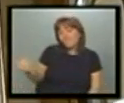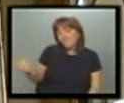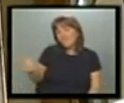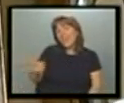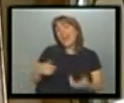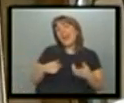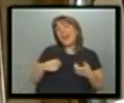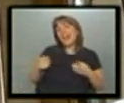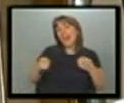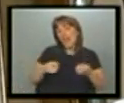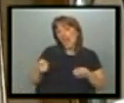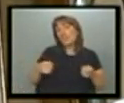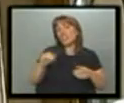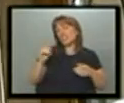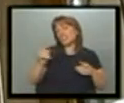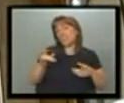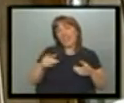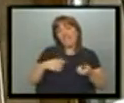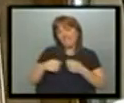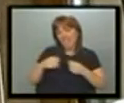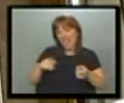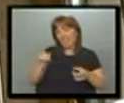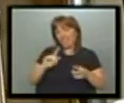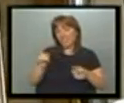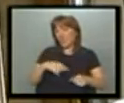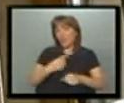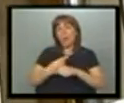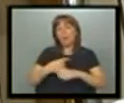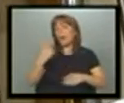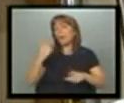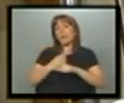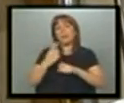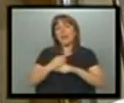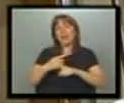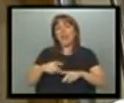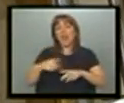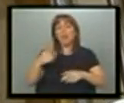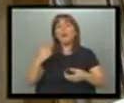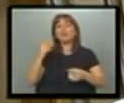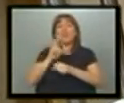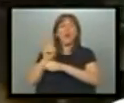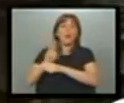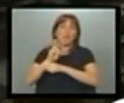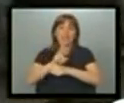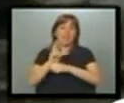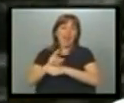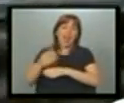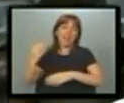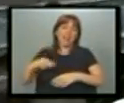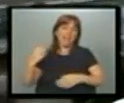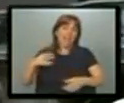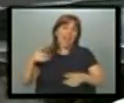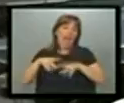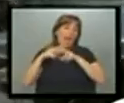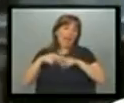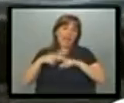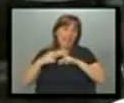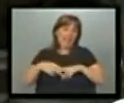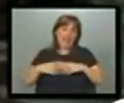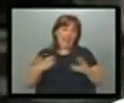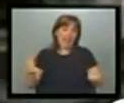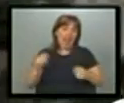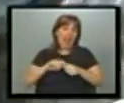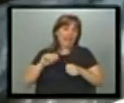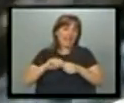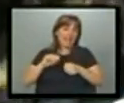No va a poder funcionar por un rato largo, así nos contaban recién, porque tienen que arreglar, aparte por un tema de seguridad, esta puerta. Así que fácil, casi 2 horas va a